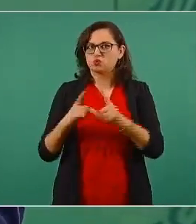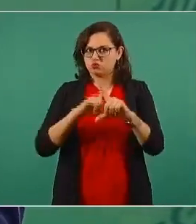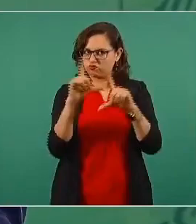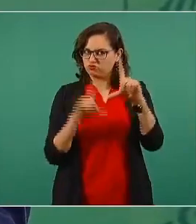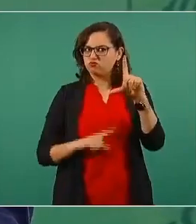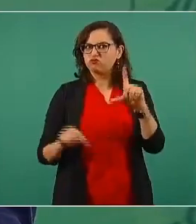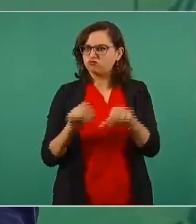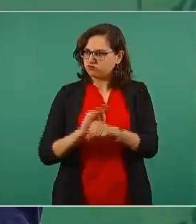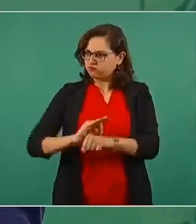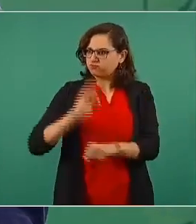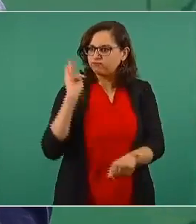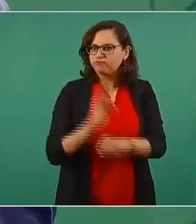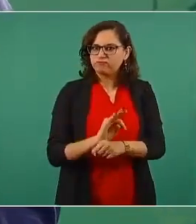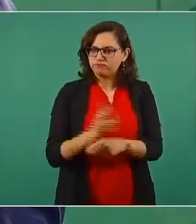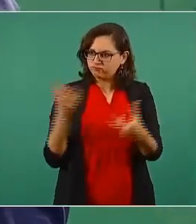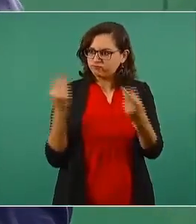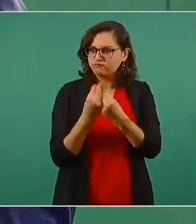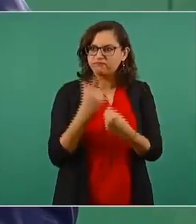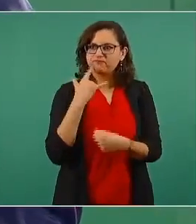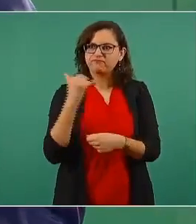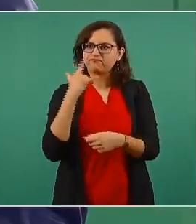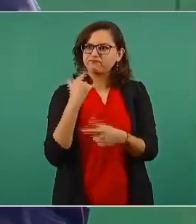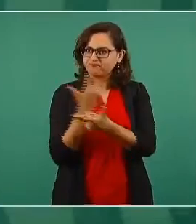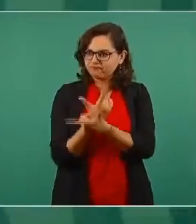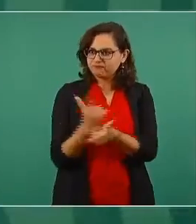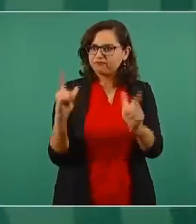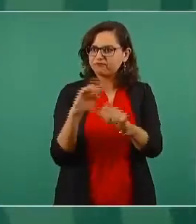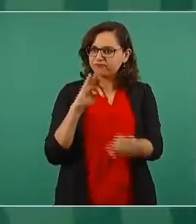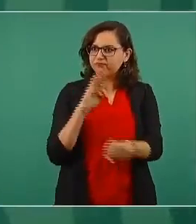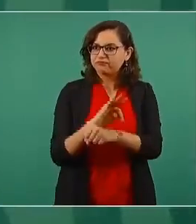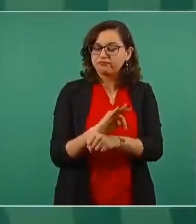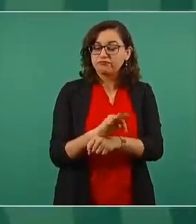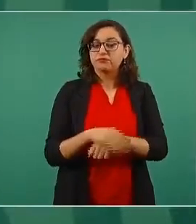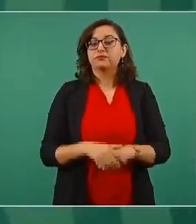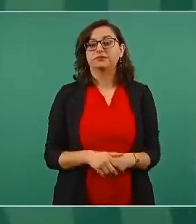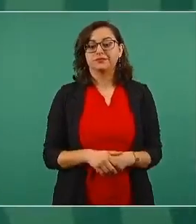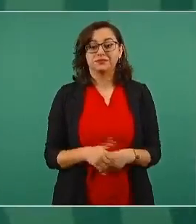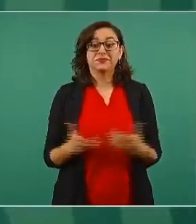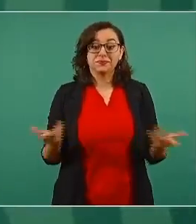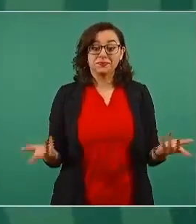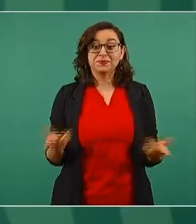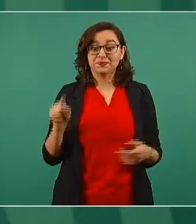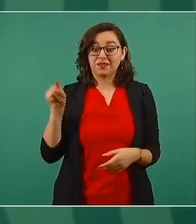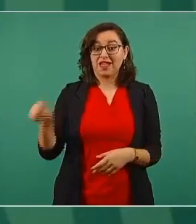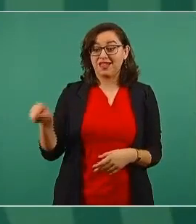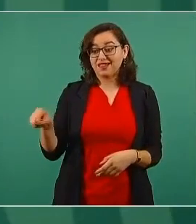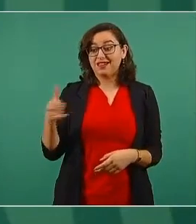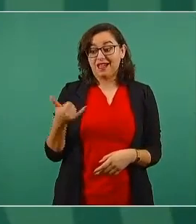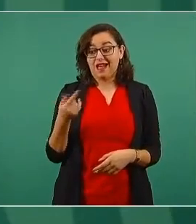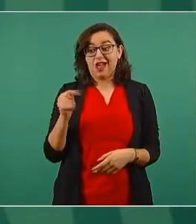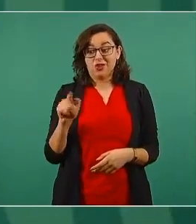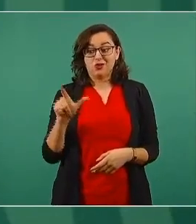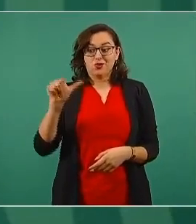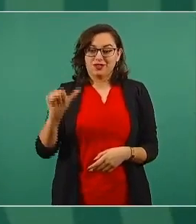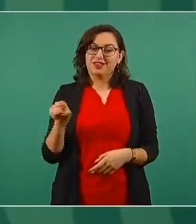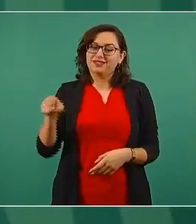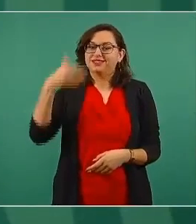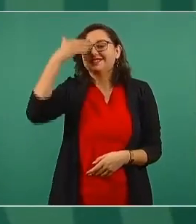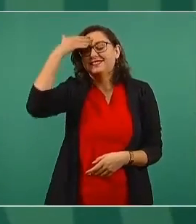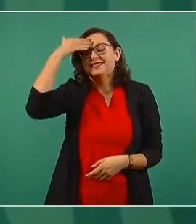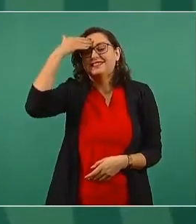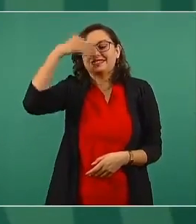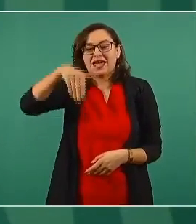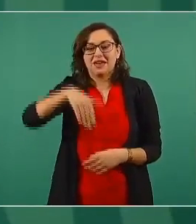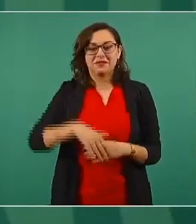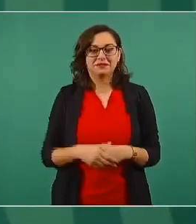pueblo. Entonces, ellos saben Si no pudo Santana